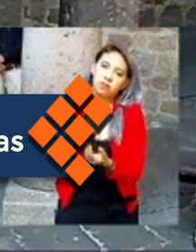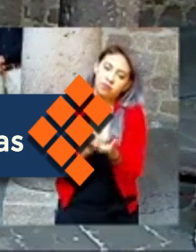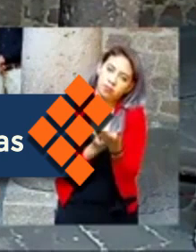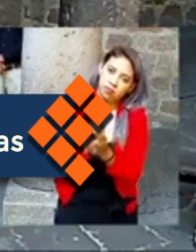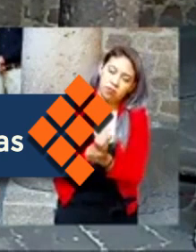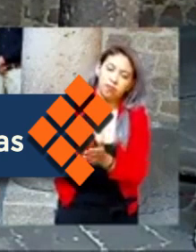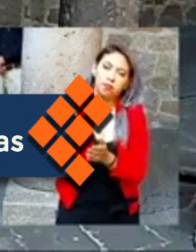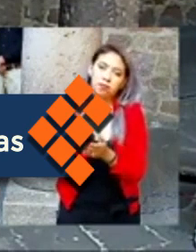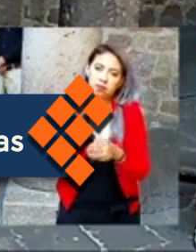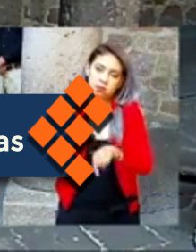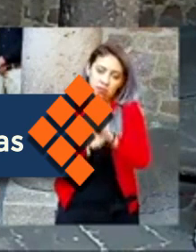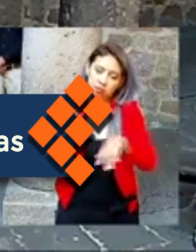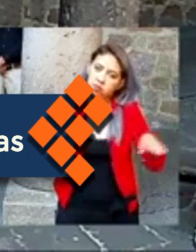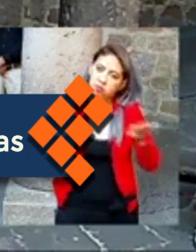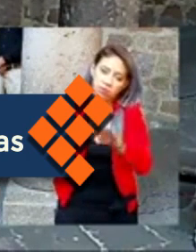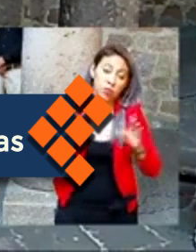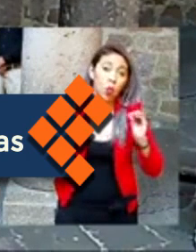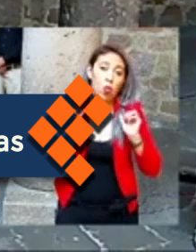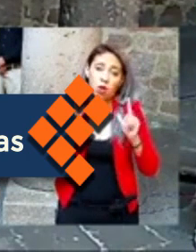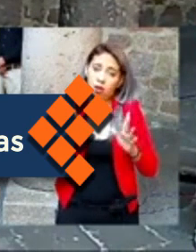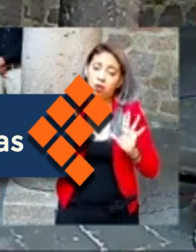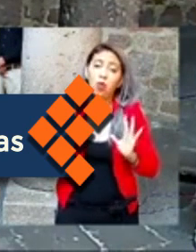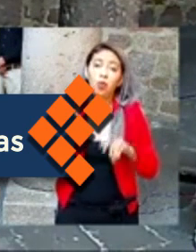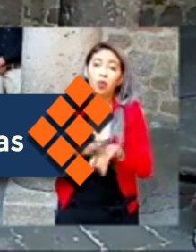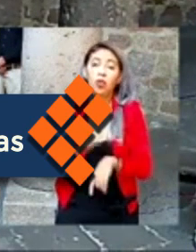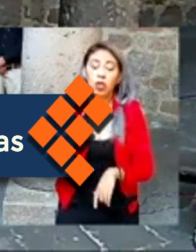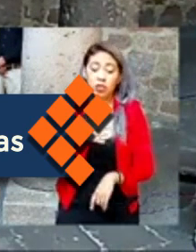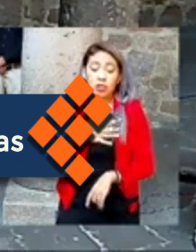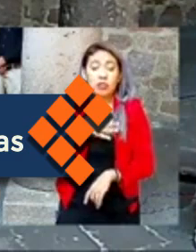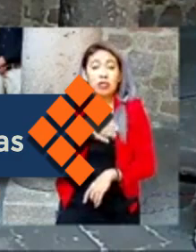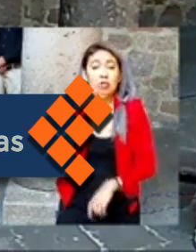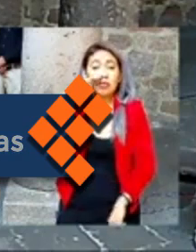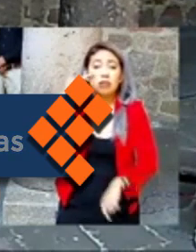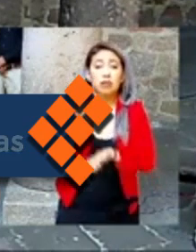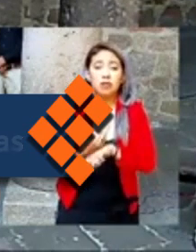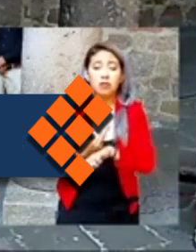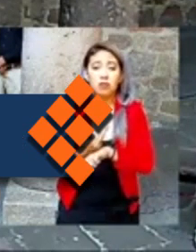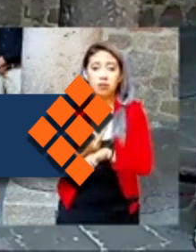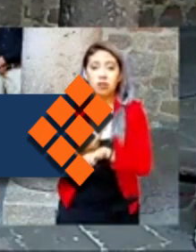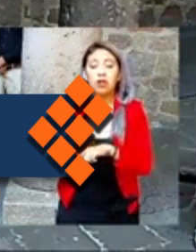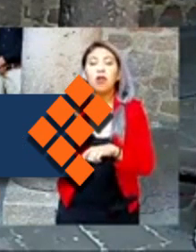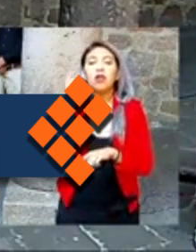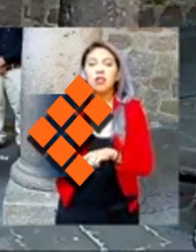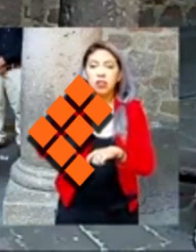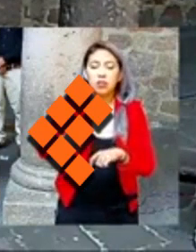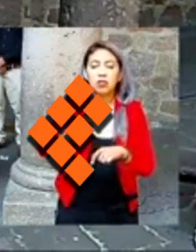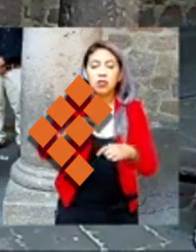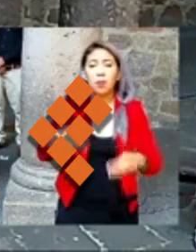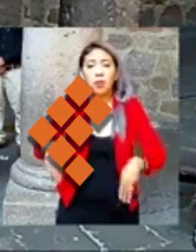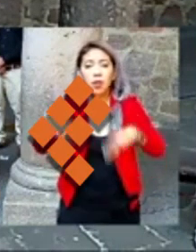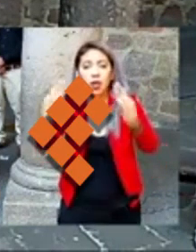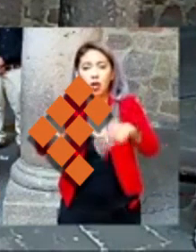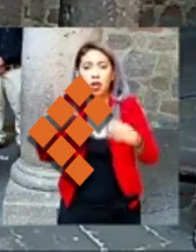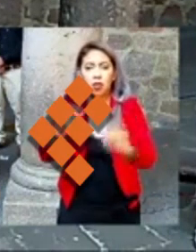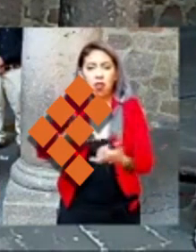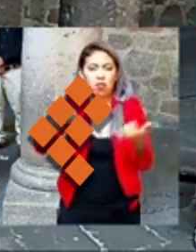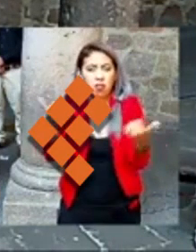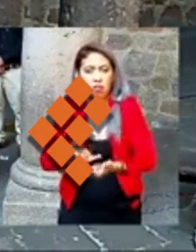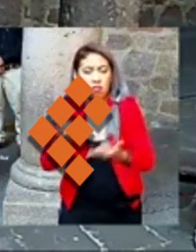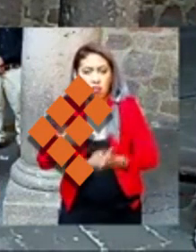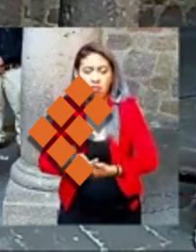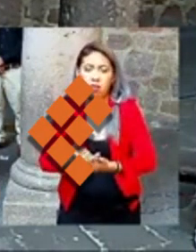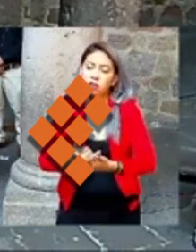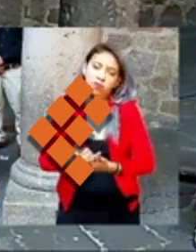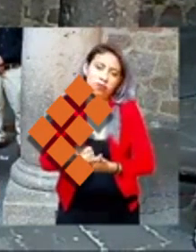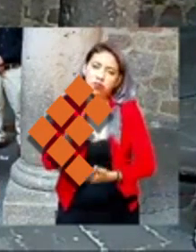nuestra responsabilidad de evitar que funcionen este tipo de mercados sobre ruedas o los mercados